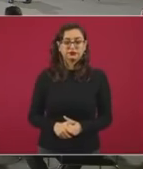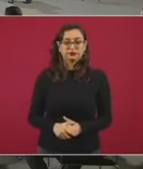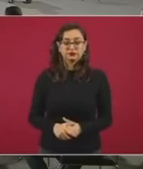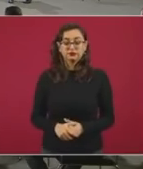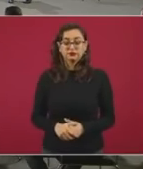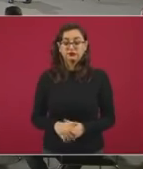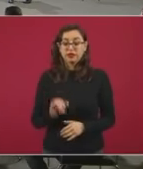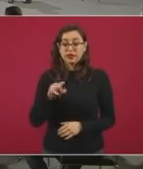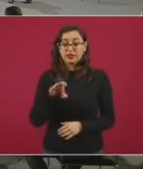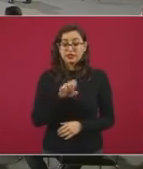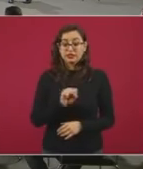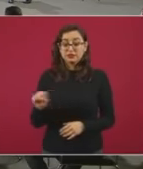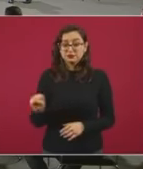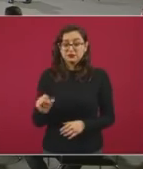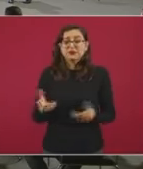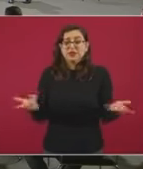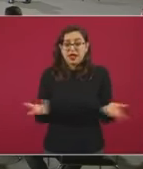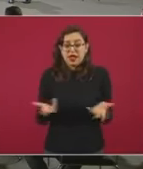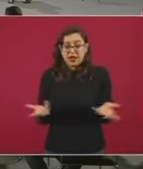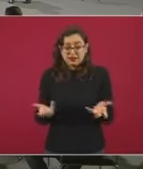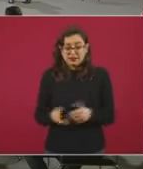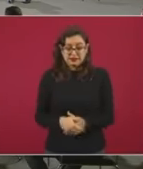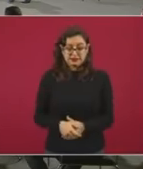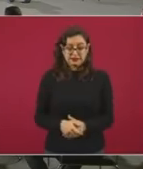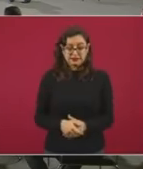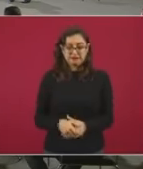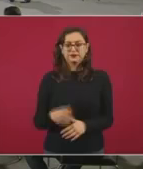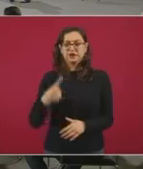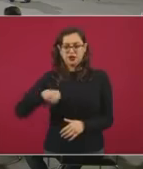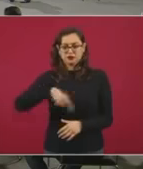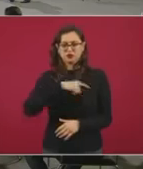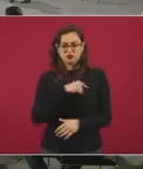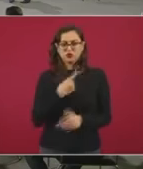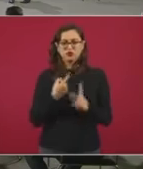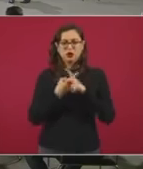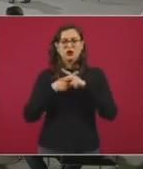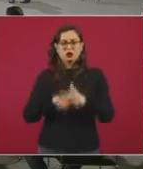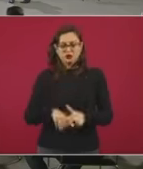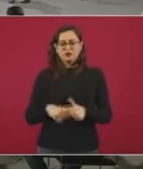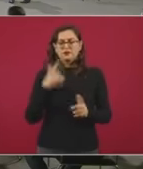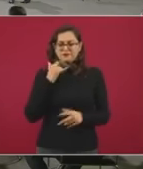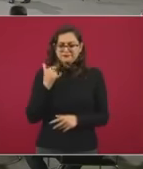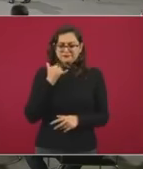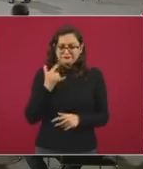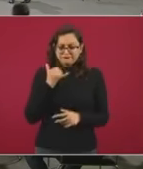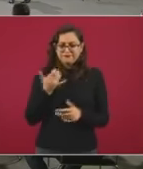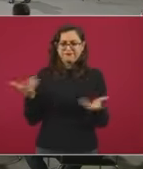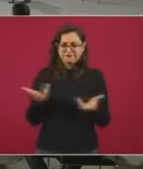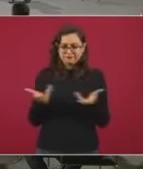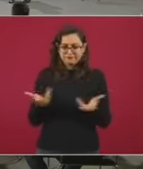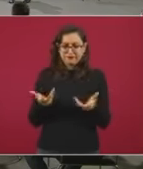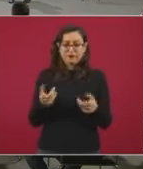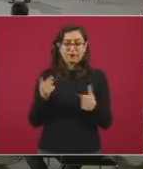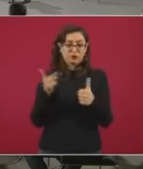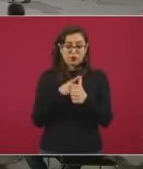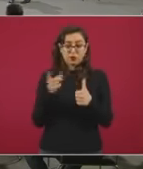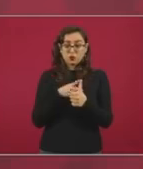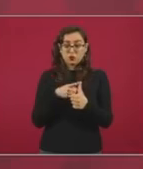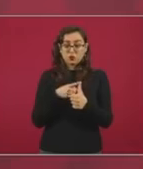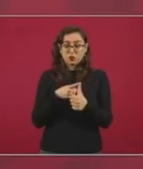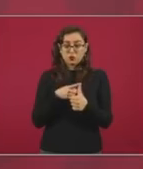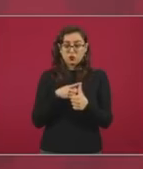Social? Varias cosas, y son procesos complejos, pero que estamos decididos a lograrlo. Una, recuperar muchos